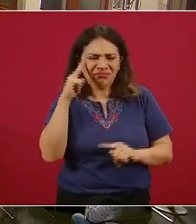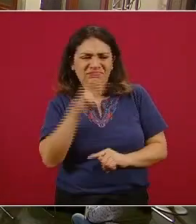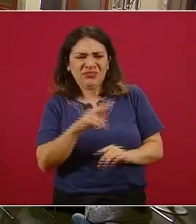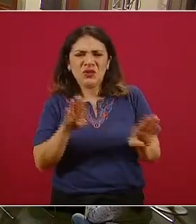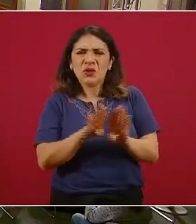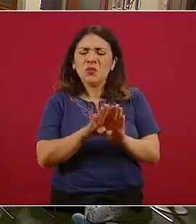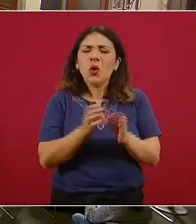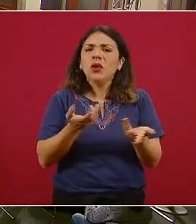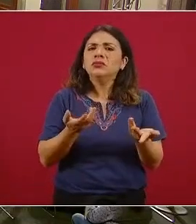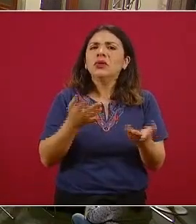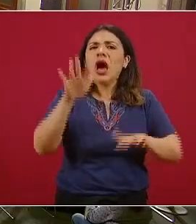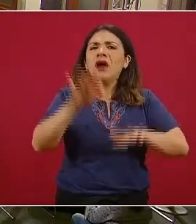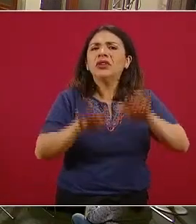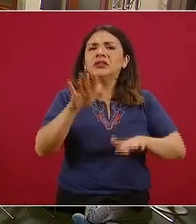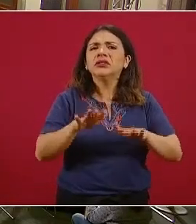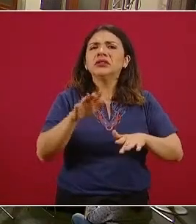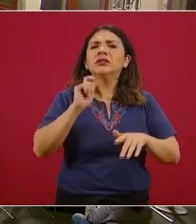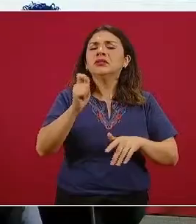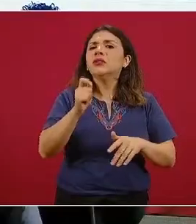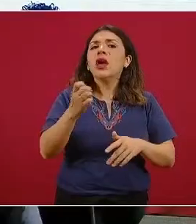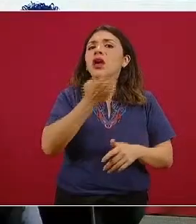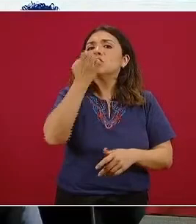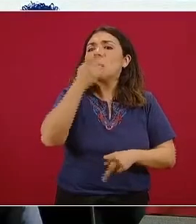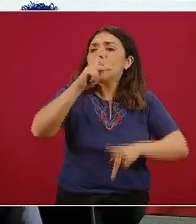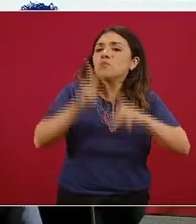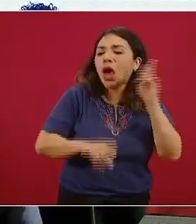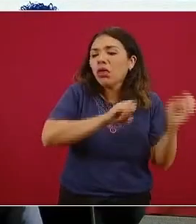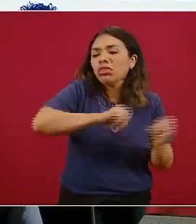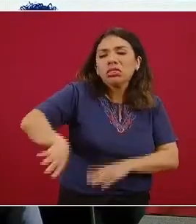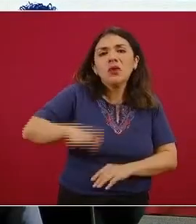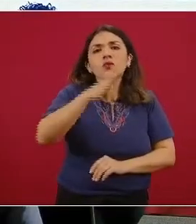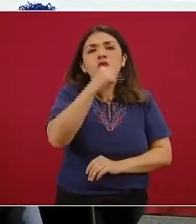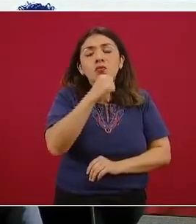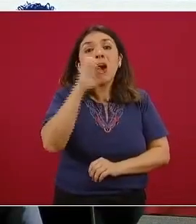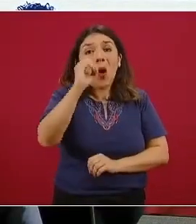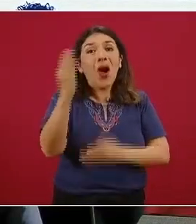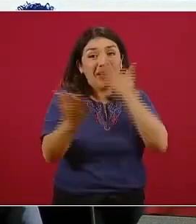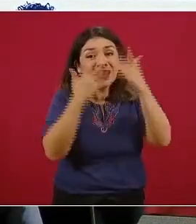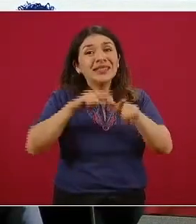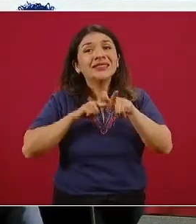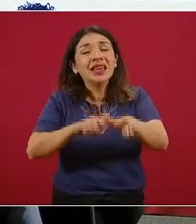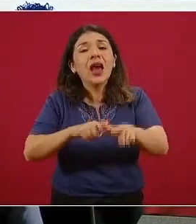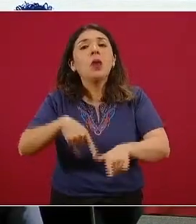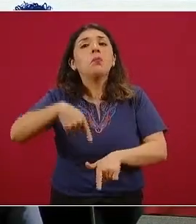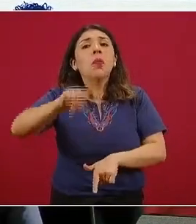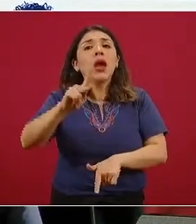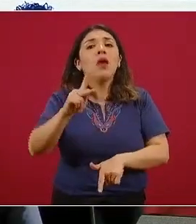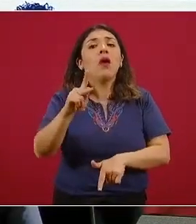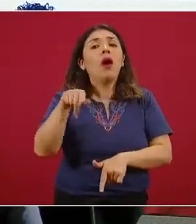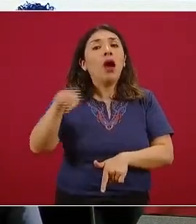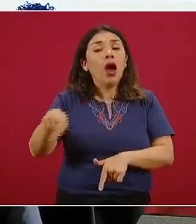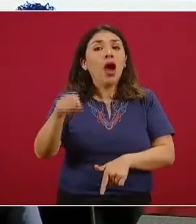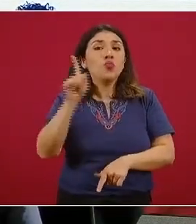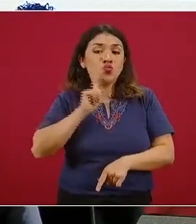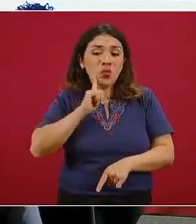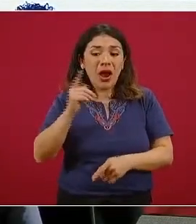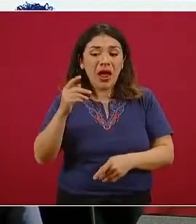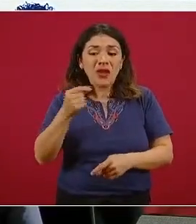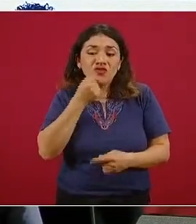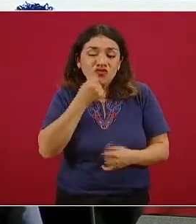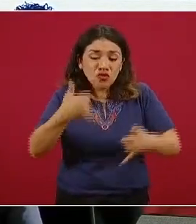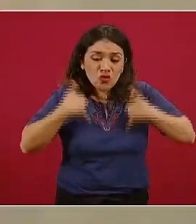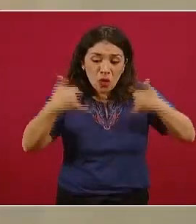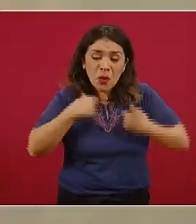al salir muchas veces del sistema escolarizado. Si logran continuar con estudios, los ingresos en una niña o